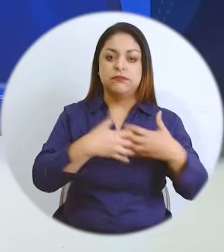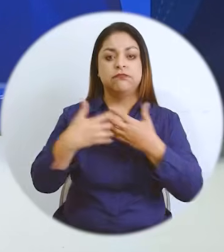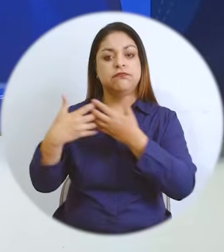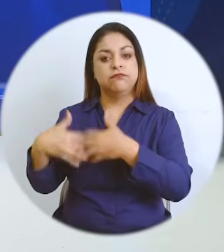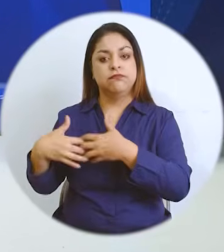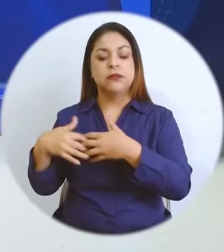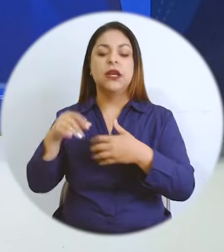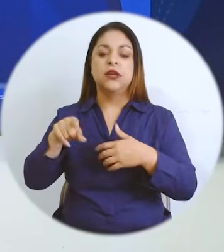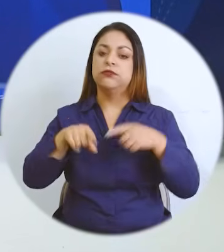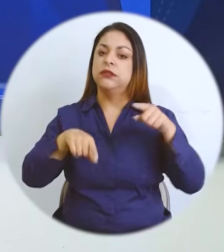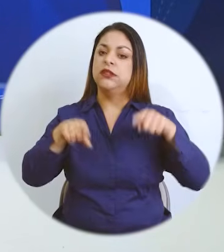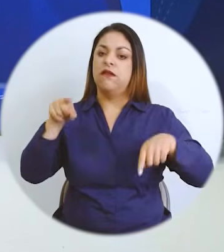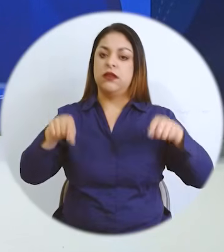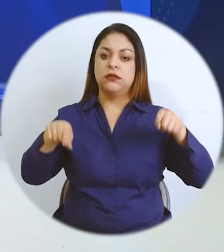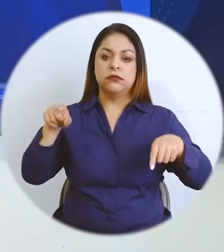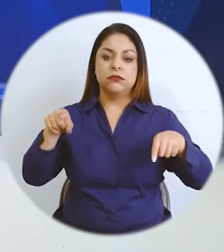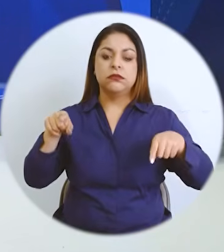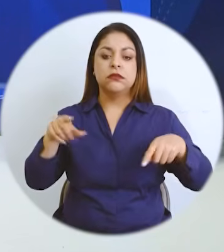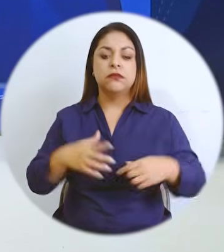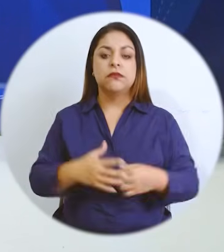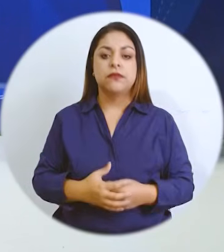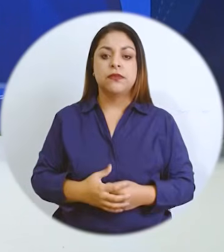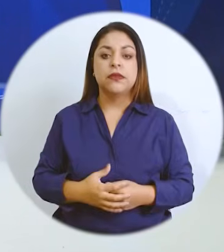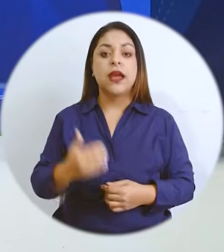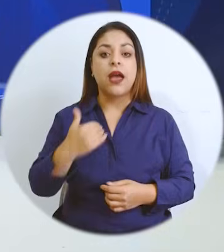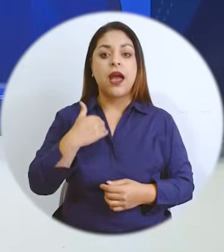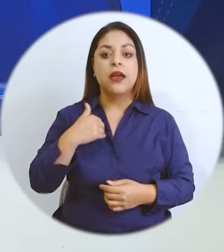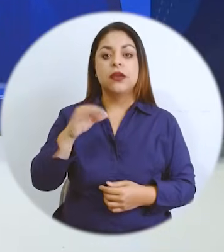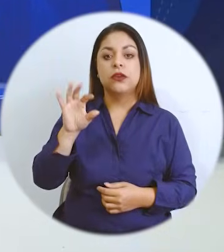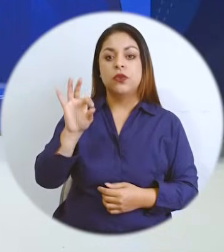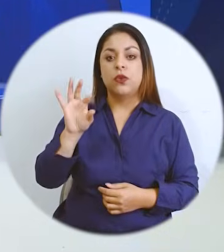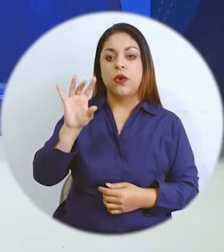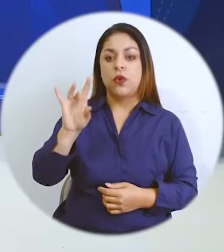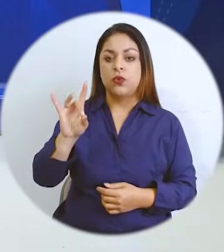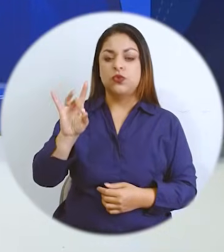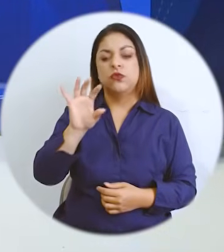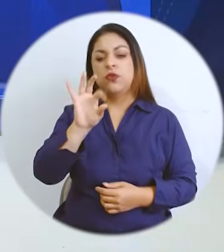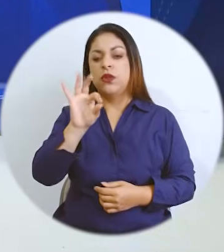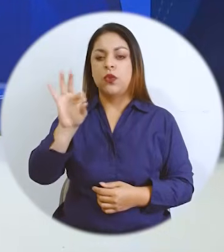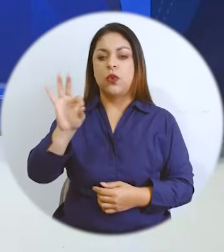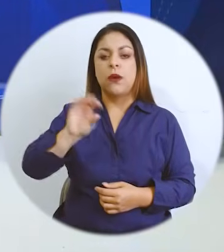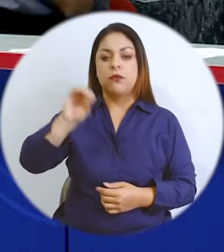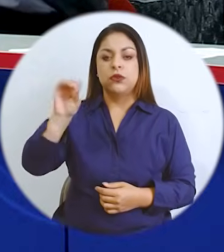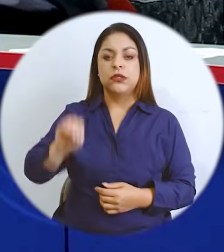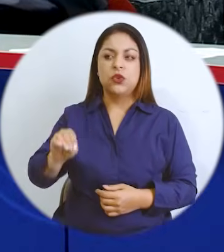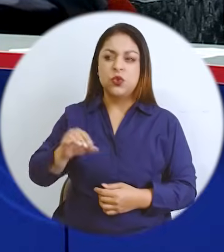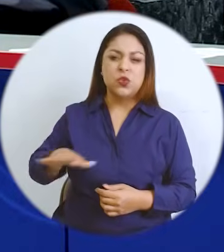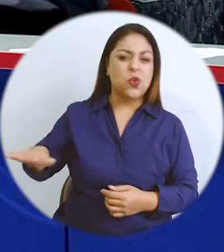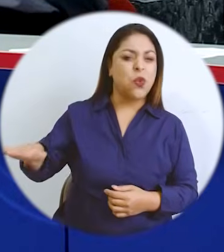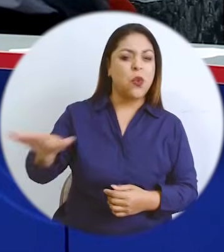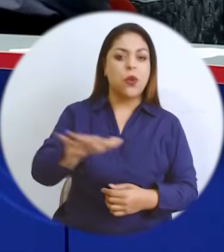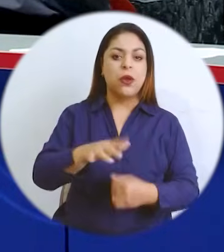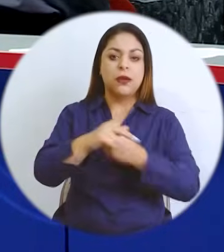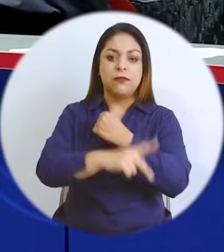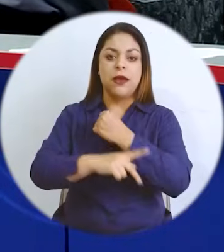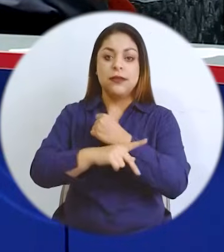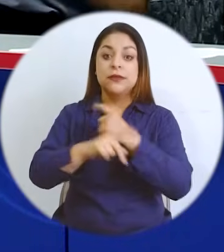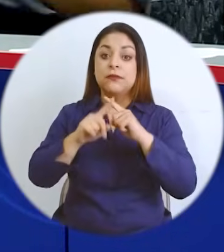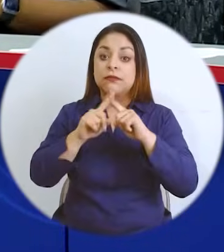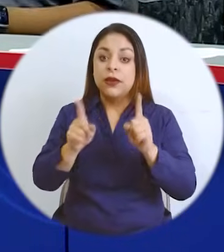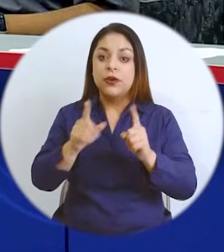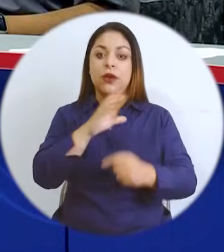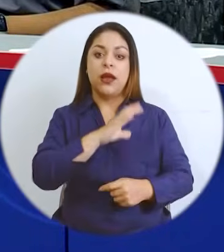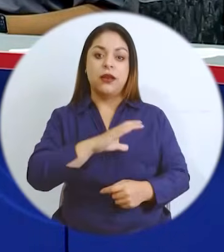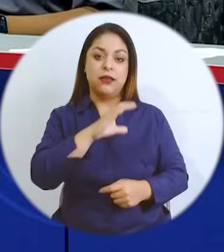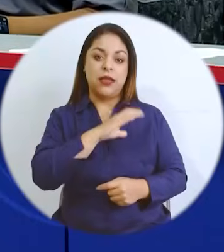sido diferenciado. Tenemos un 98, 99% de cobertura. Sin embargo, si hablamos de calidad de